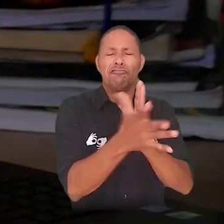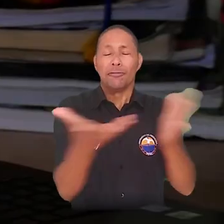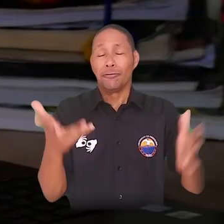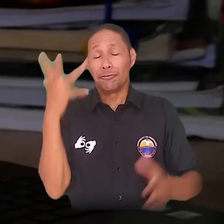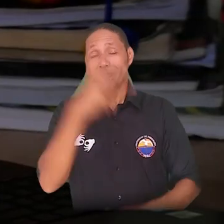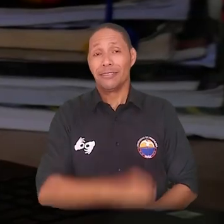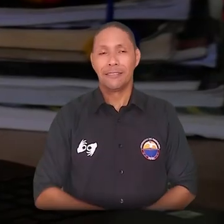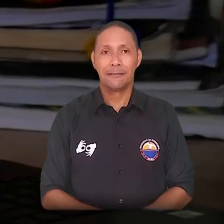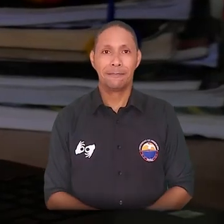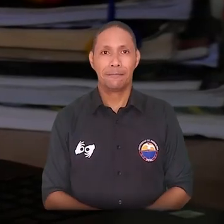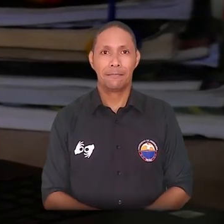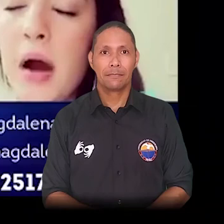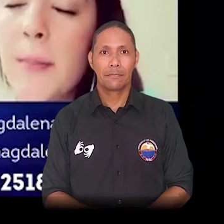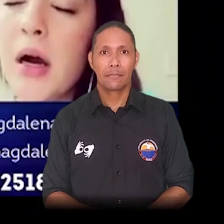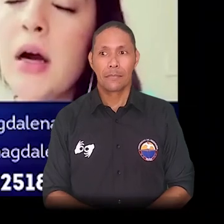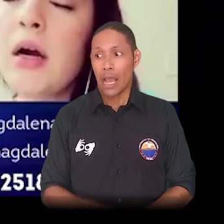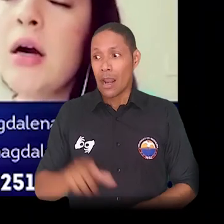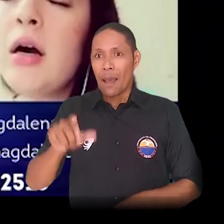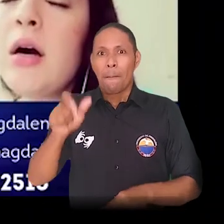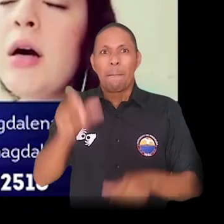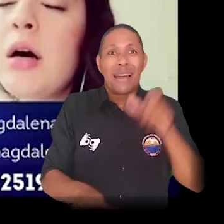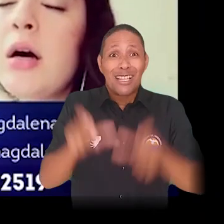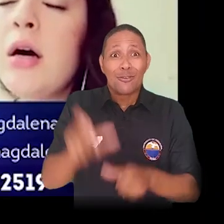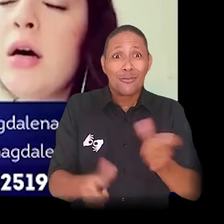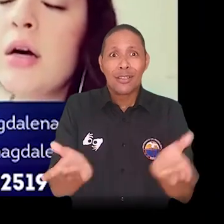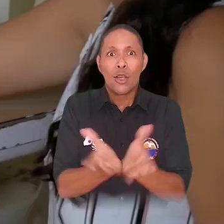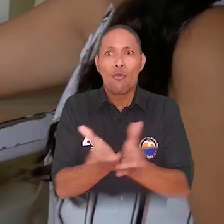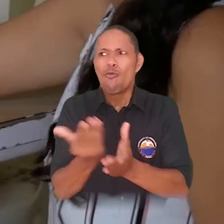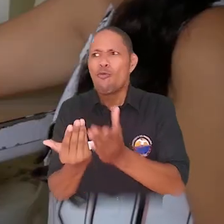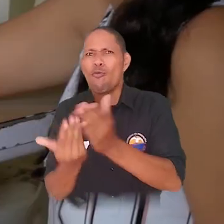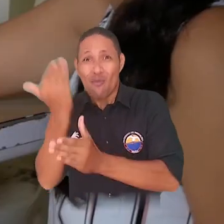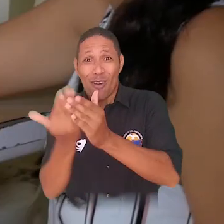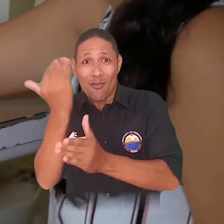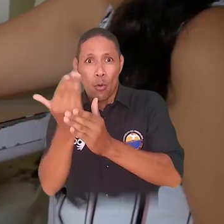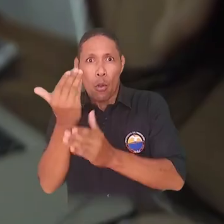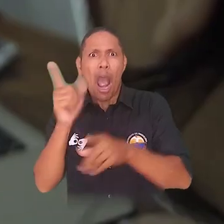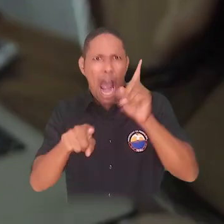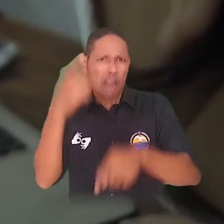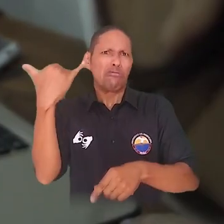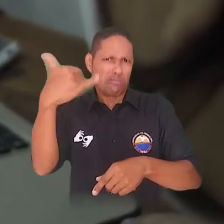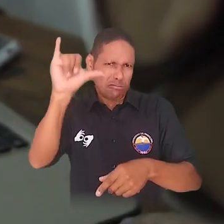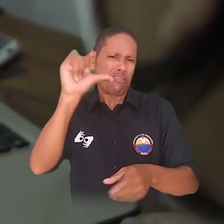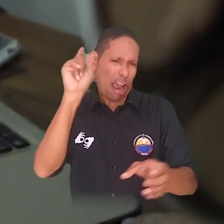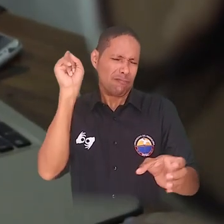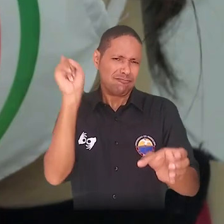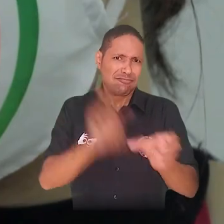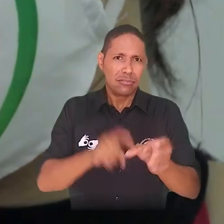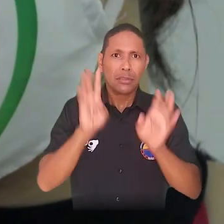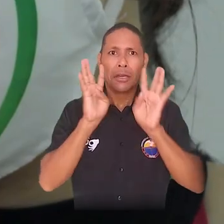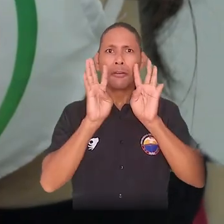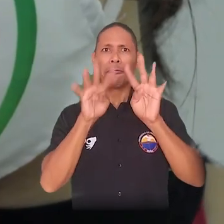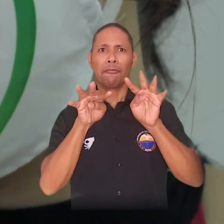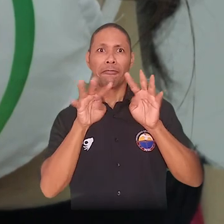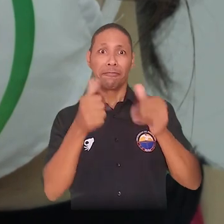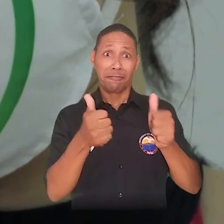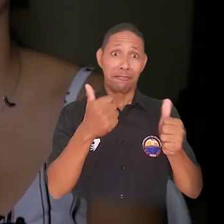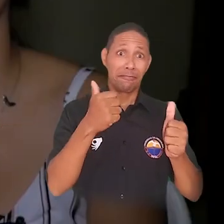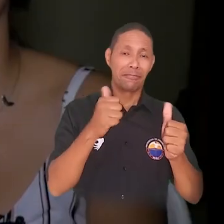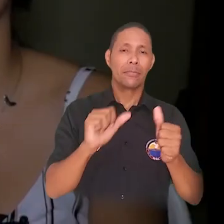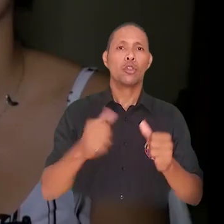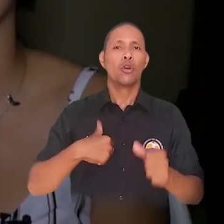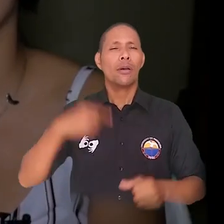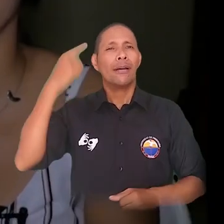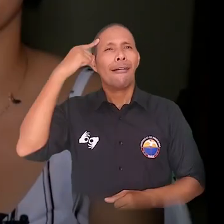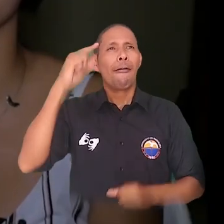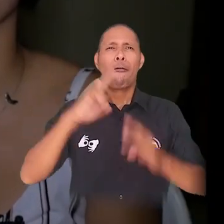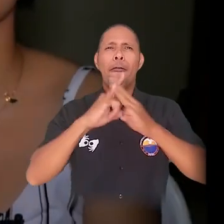historia. De una manera diferente, estudiantes nuevos y antiguos se gozaron este espacio de conexión con Unimagdalena. Me